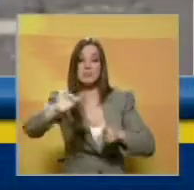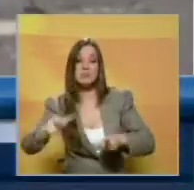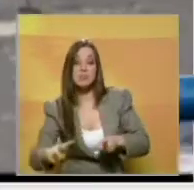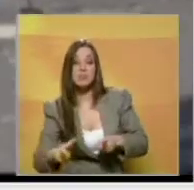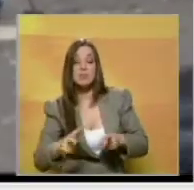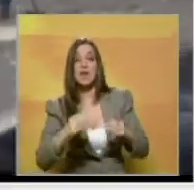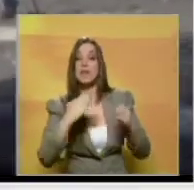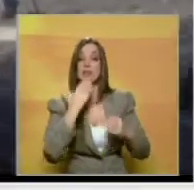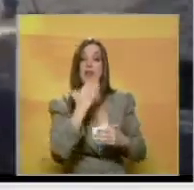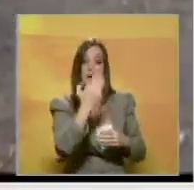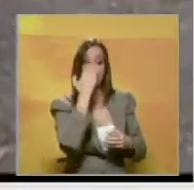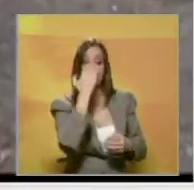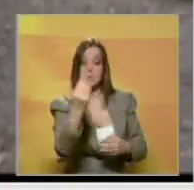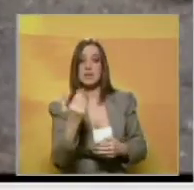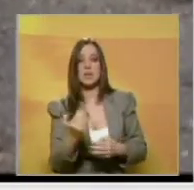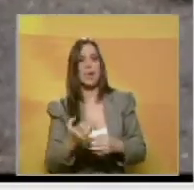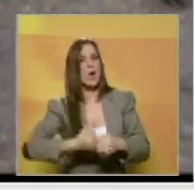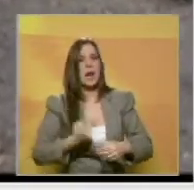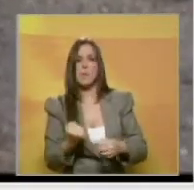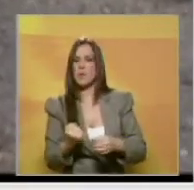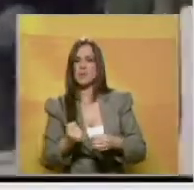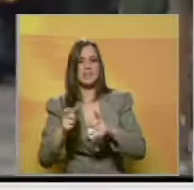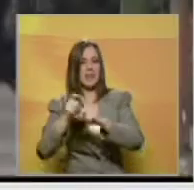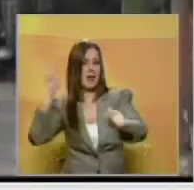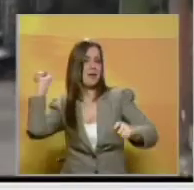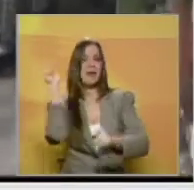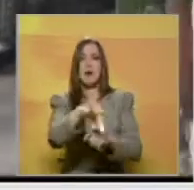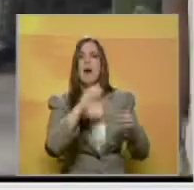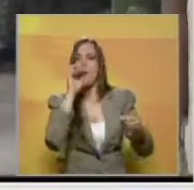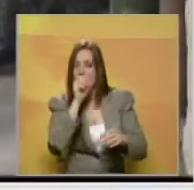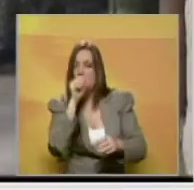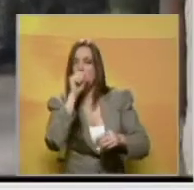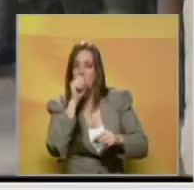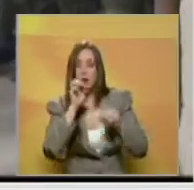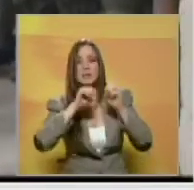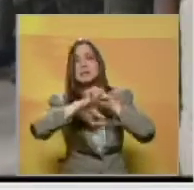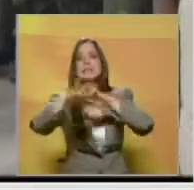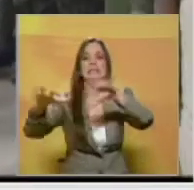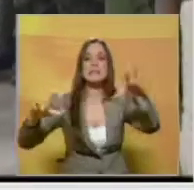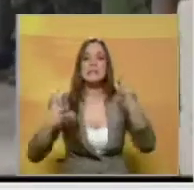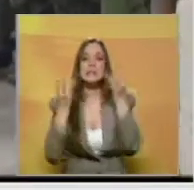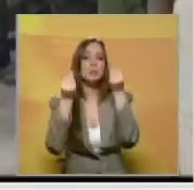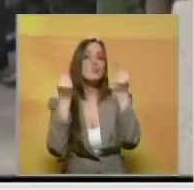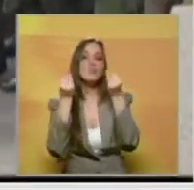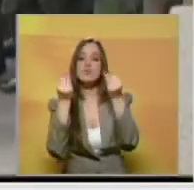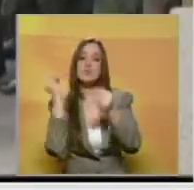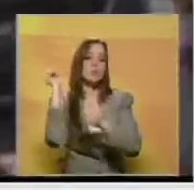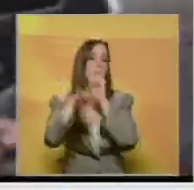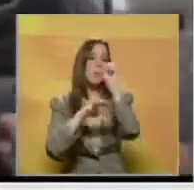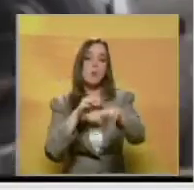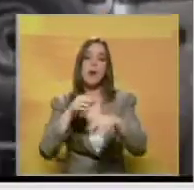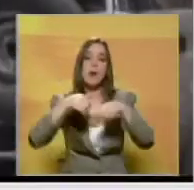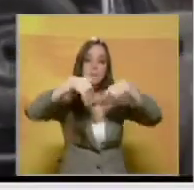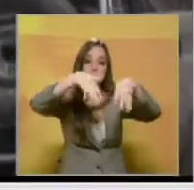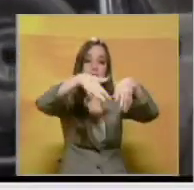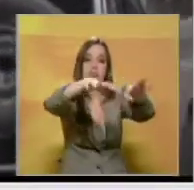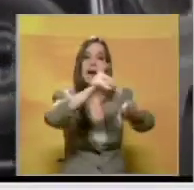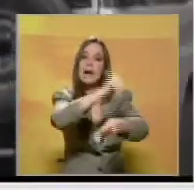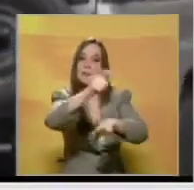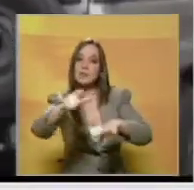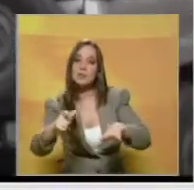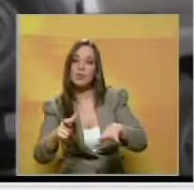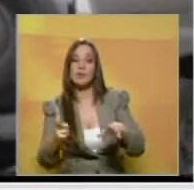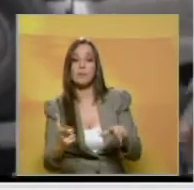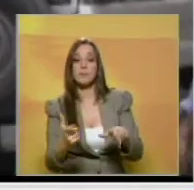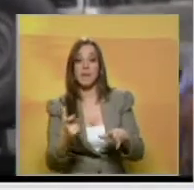pública fue exagerada, más que todo por la enorme cantidad de gas tóxico para dispersar a los manifestantes en una zona residencial.